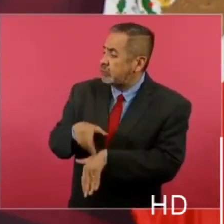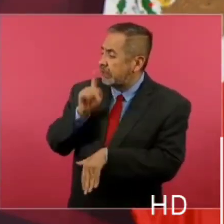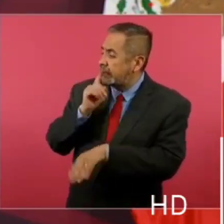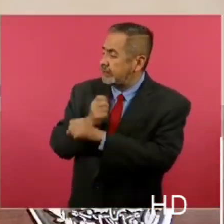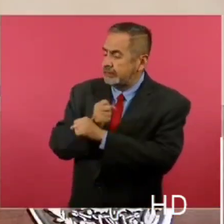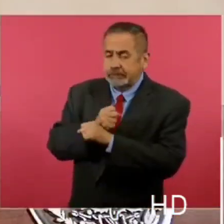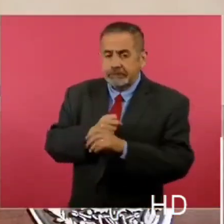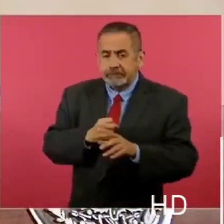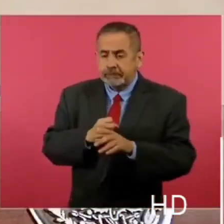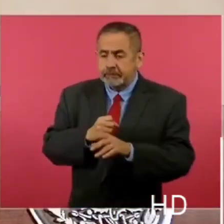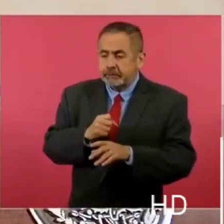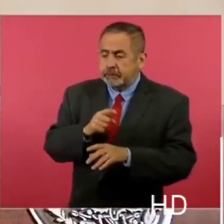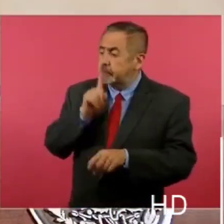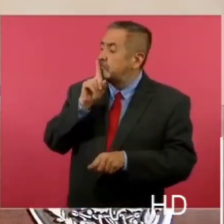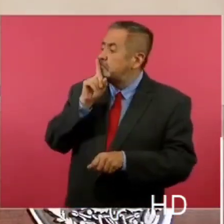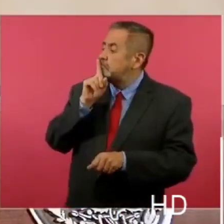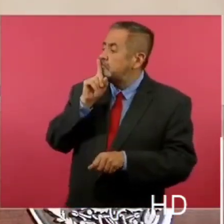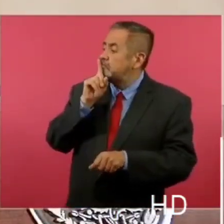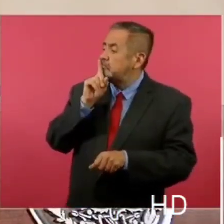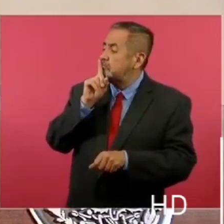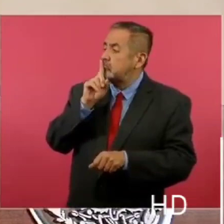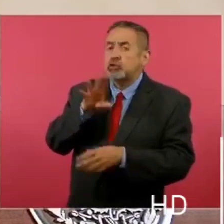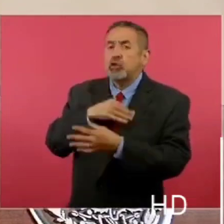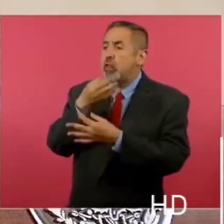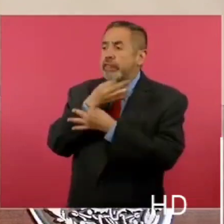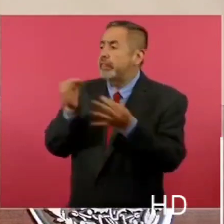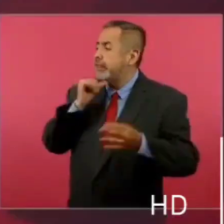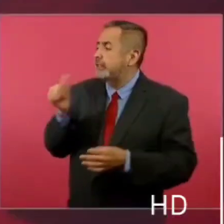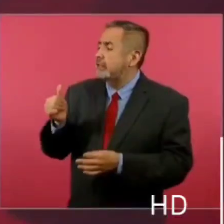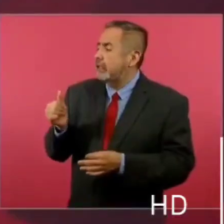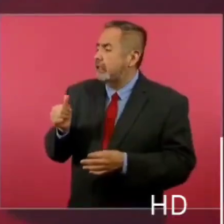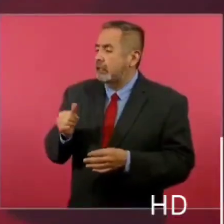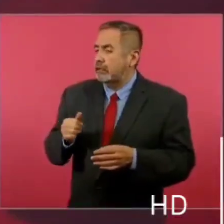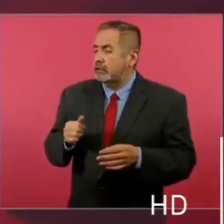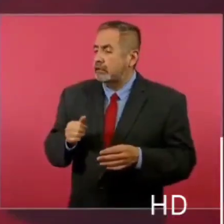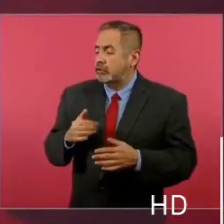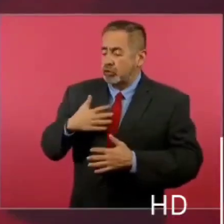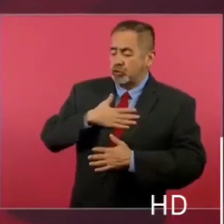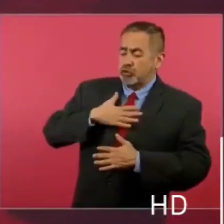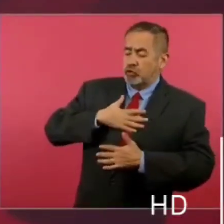nos quisieran silenciar y nada más ellos